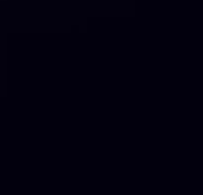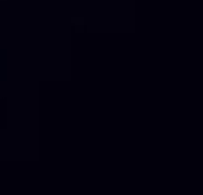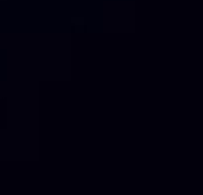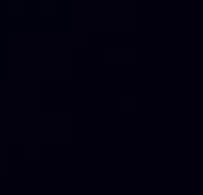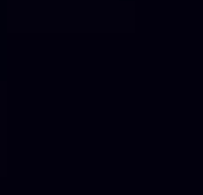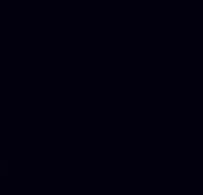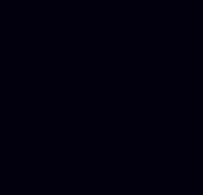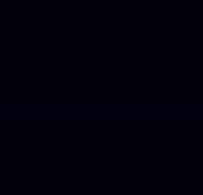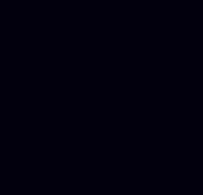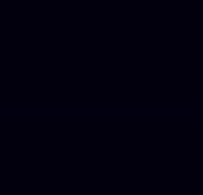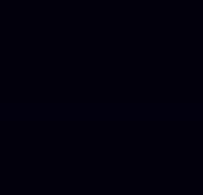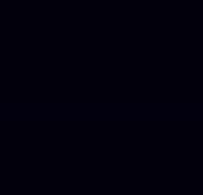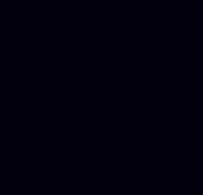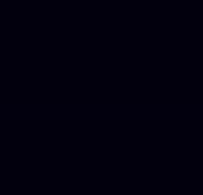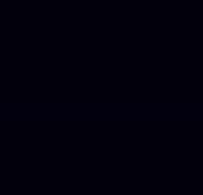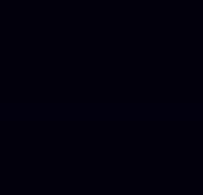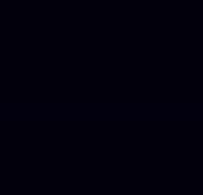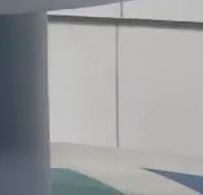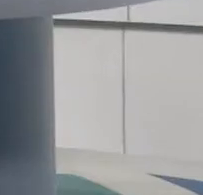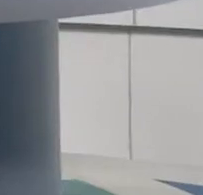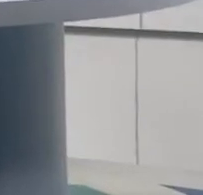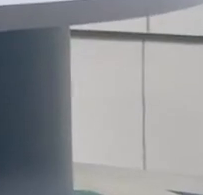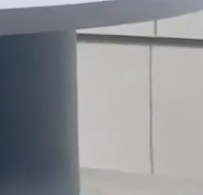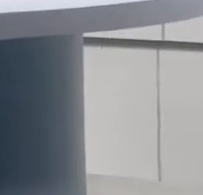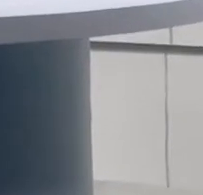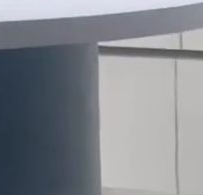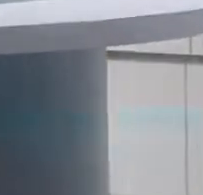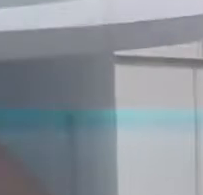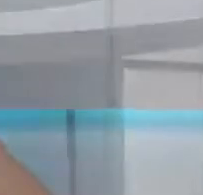Costa Rica Televisión.